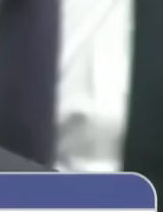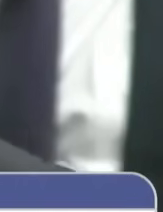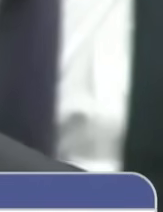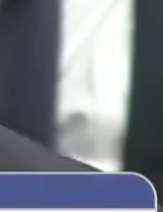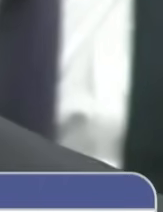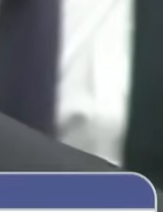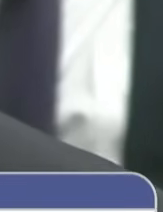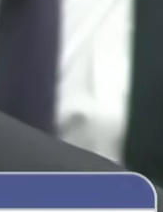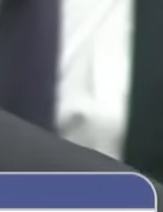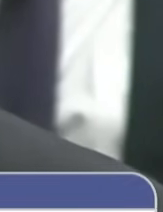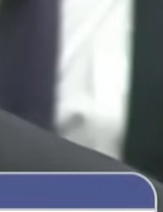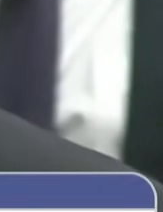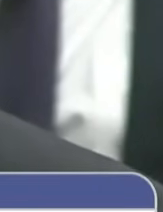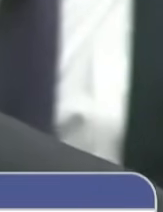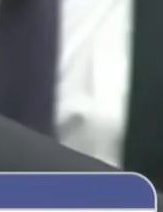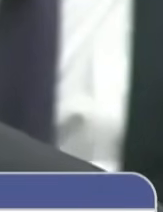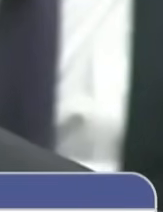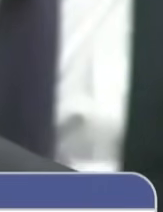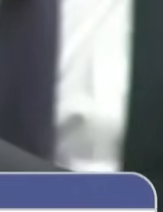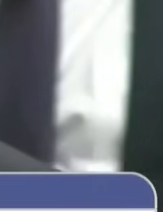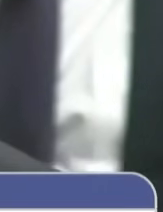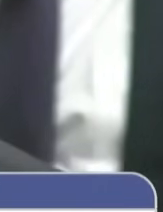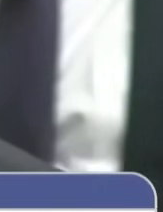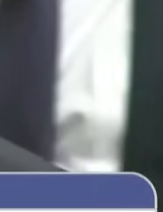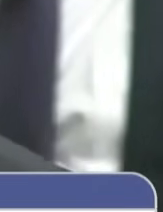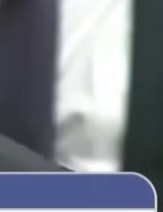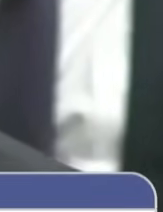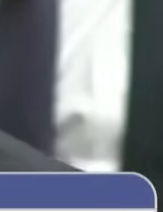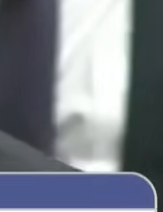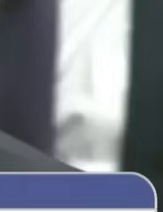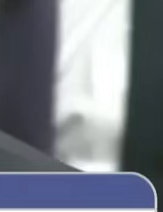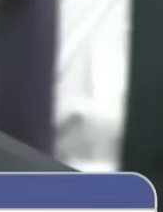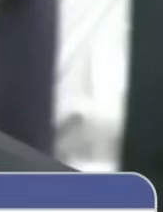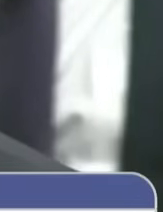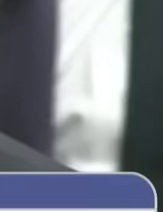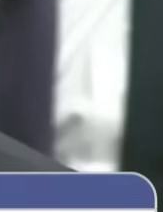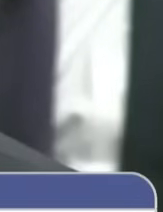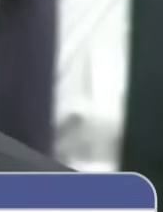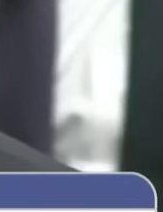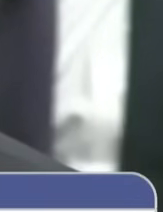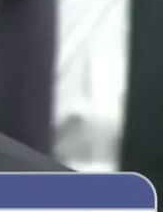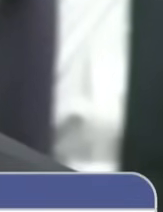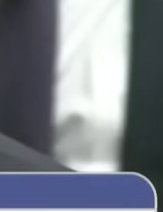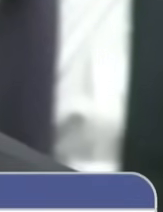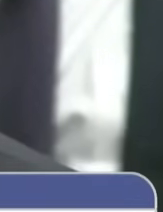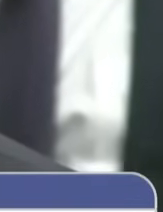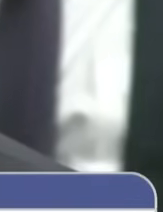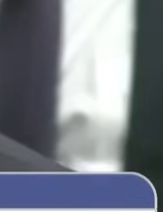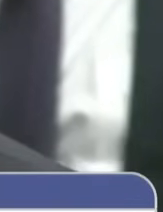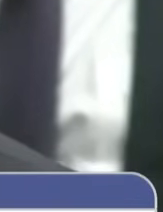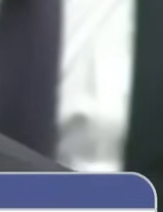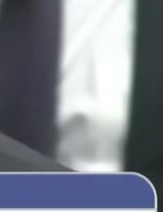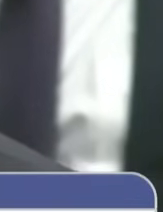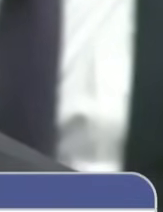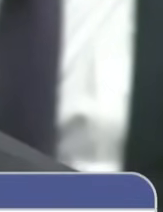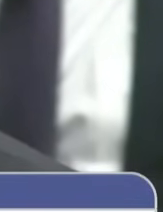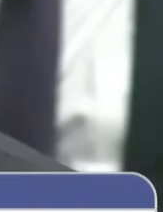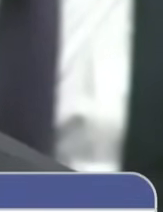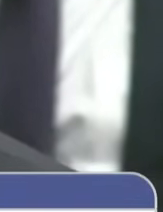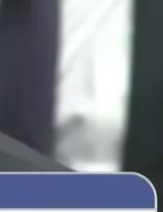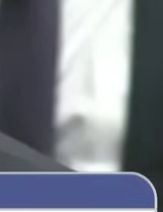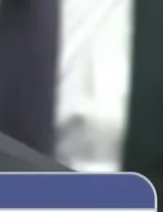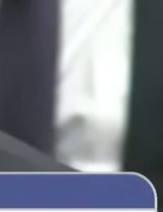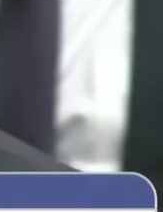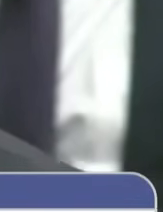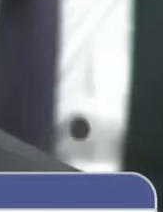me sorprendería que sea tal cual, es así. Así que no veo ahí un problema. El consejero y abogado del Consejo de